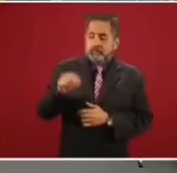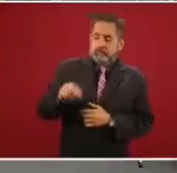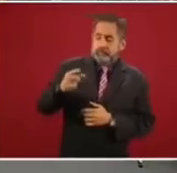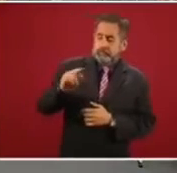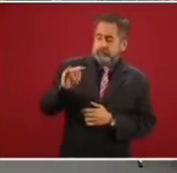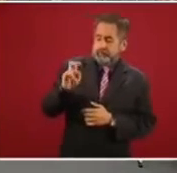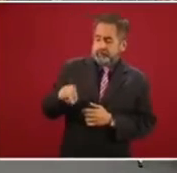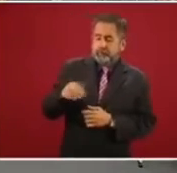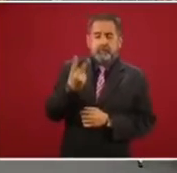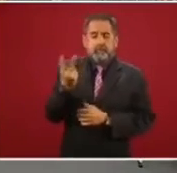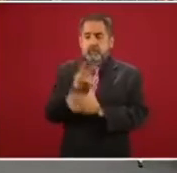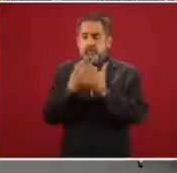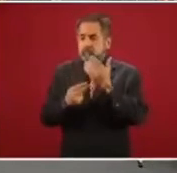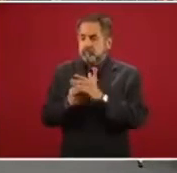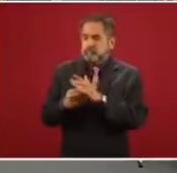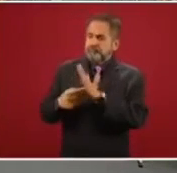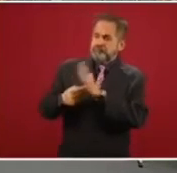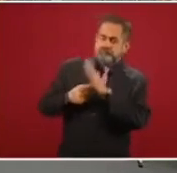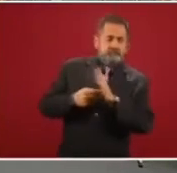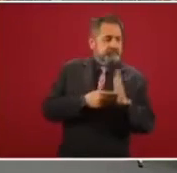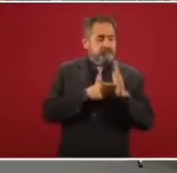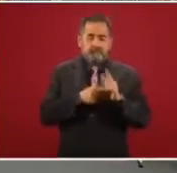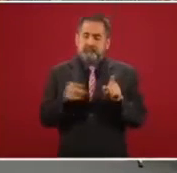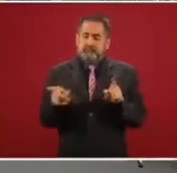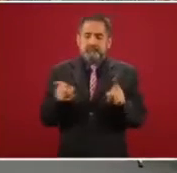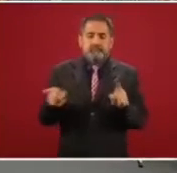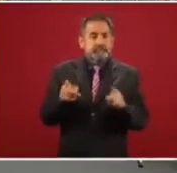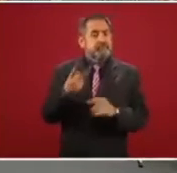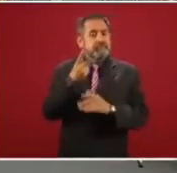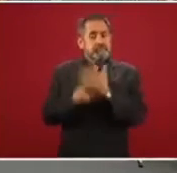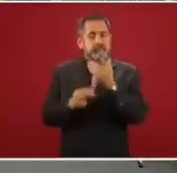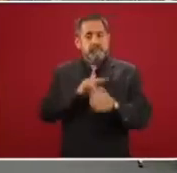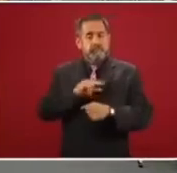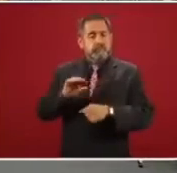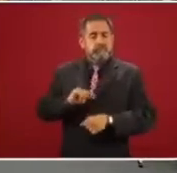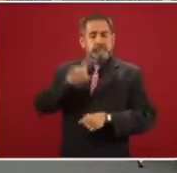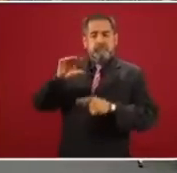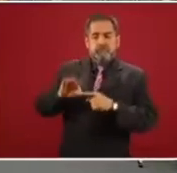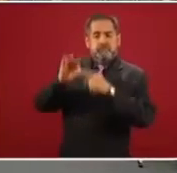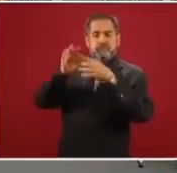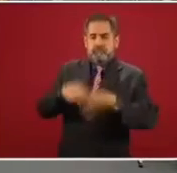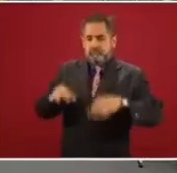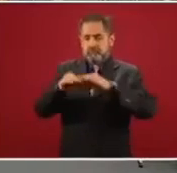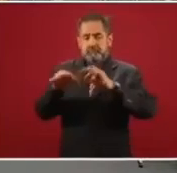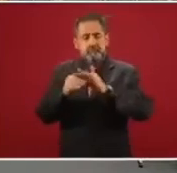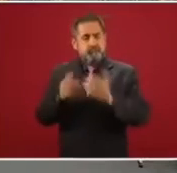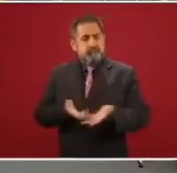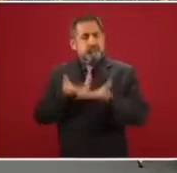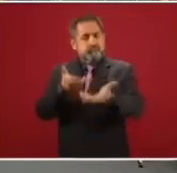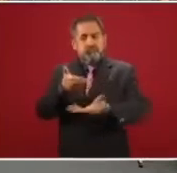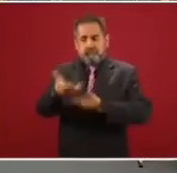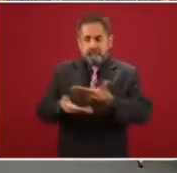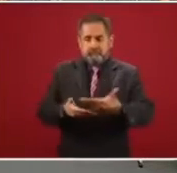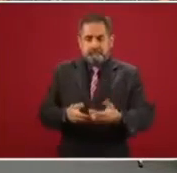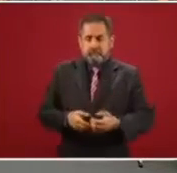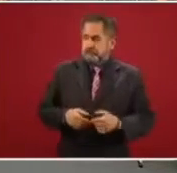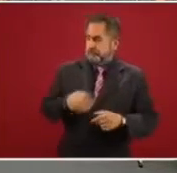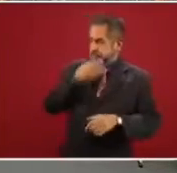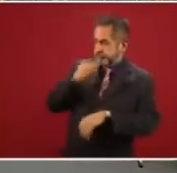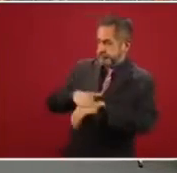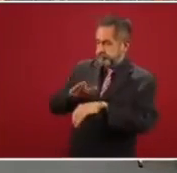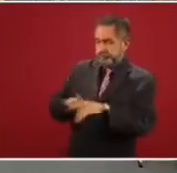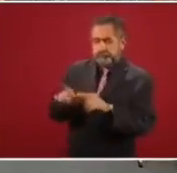modelos con todas estas nuevas especialidades y también servicios gracias de anna